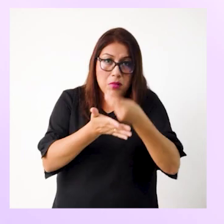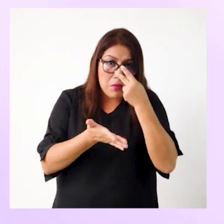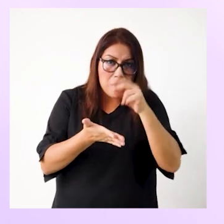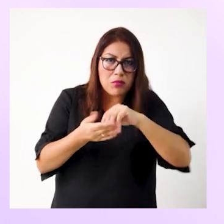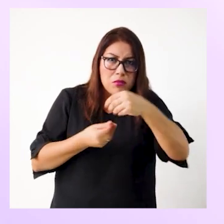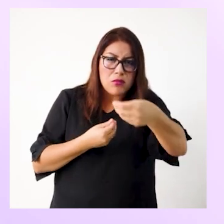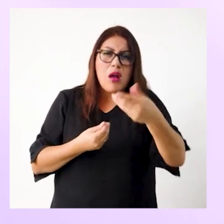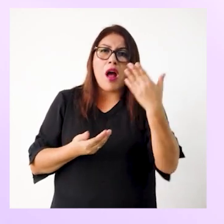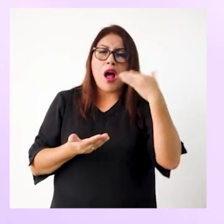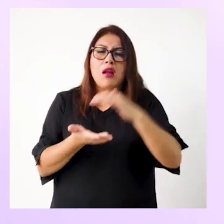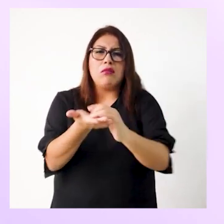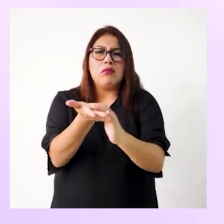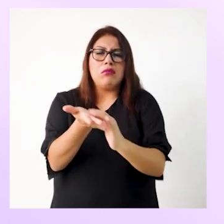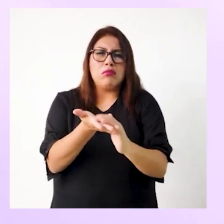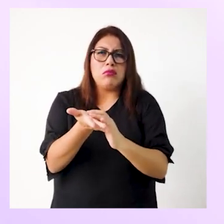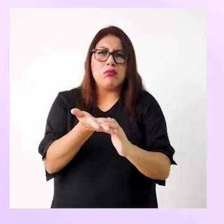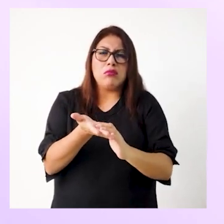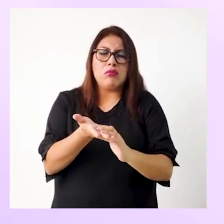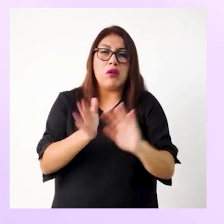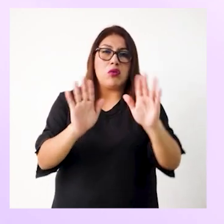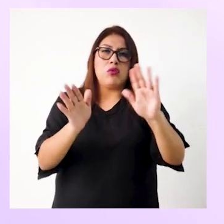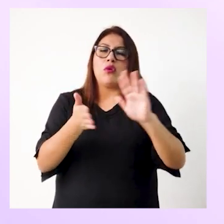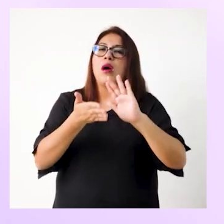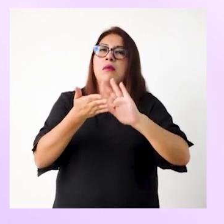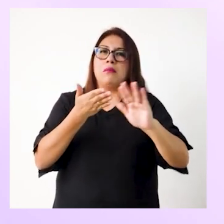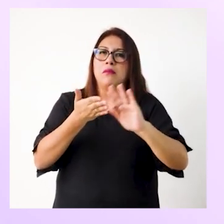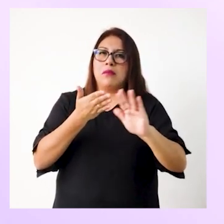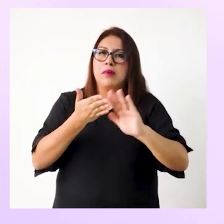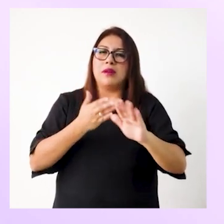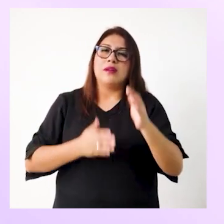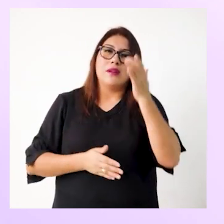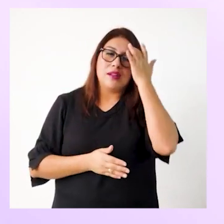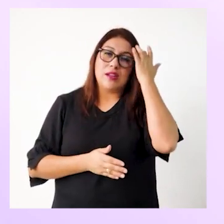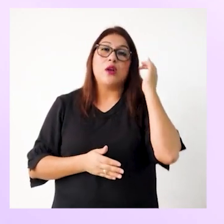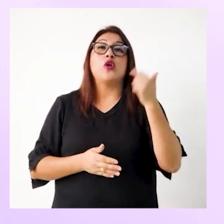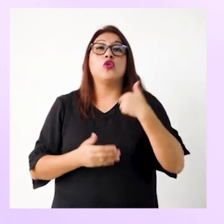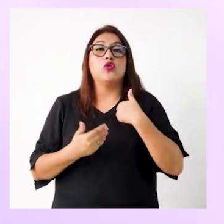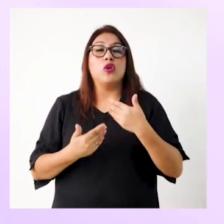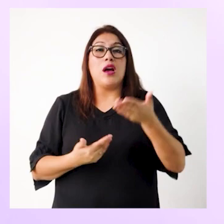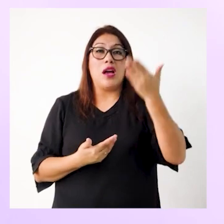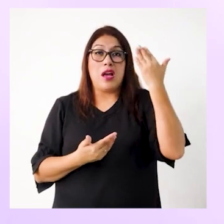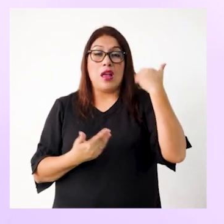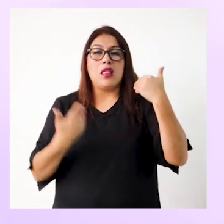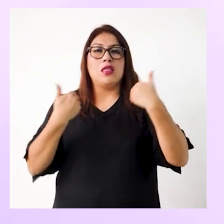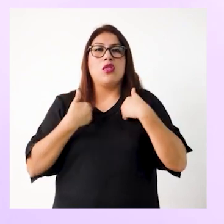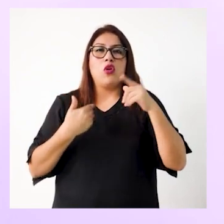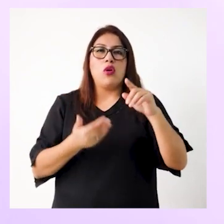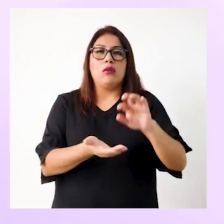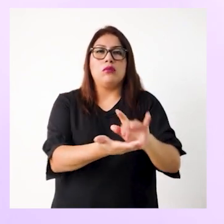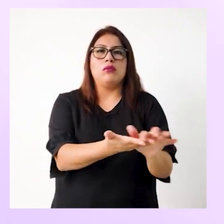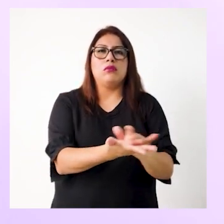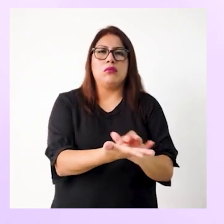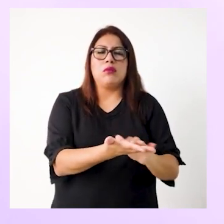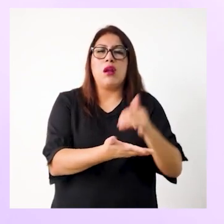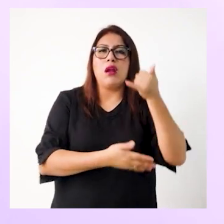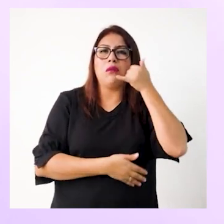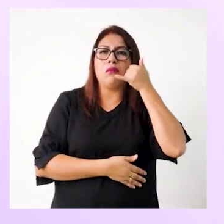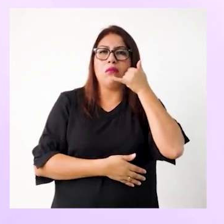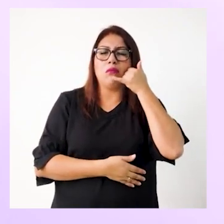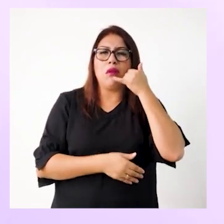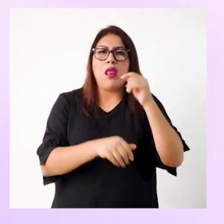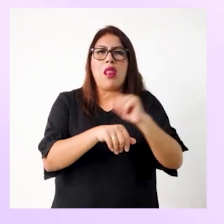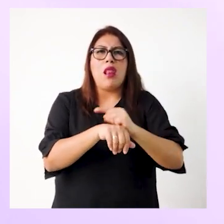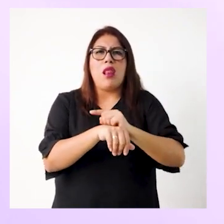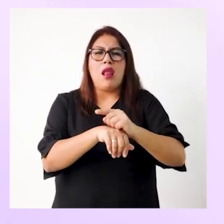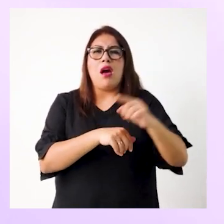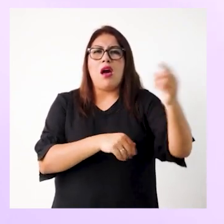los recibía en braille, ¿no? Perdón, borra eso. Yo tenía la posibilidad de marcar un número y me